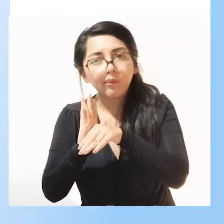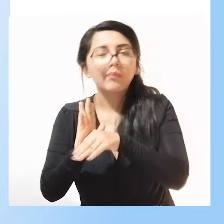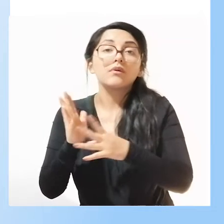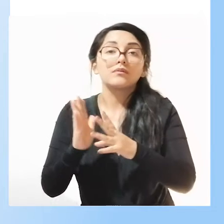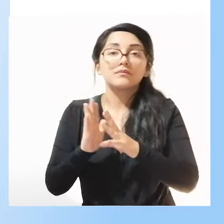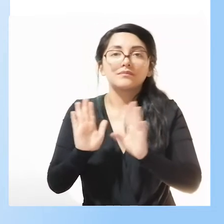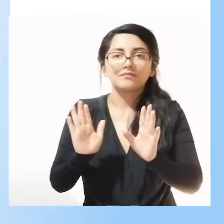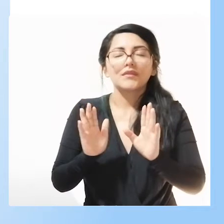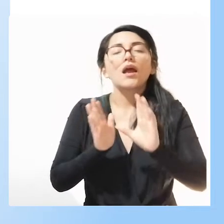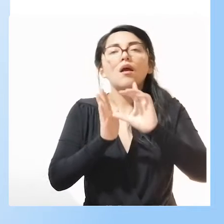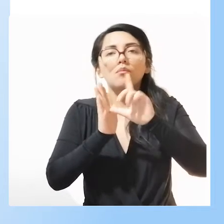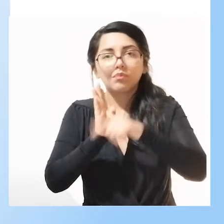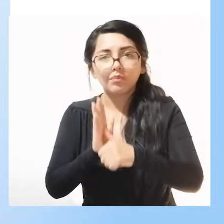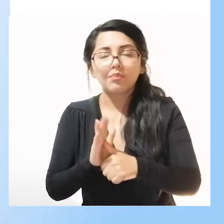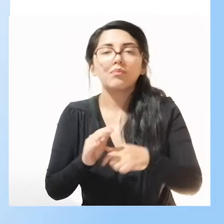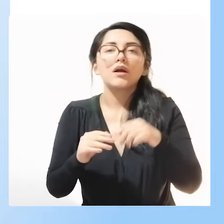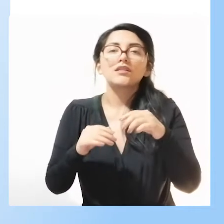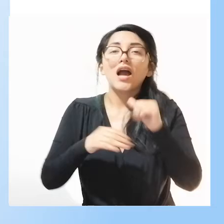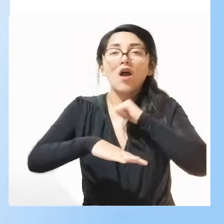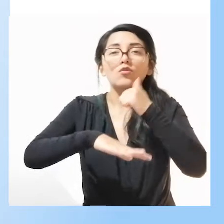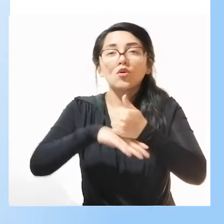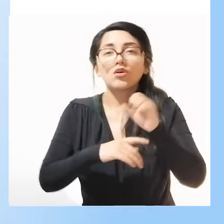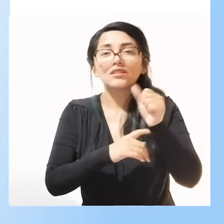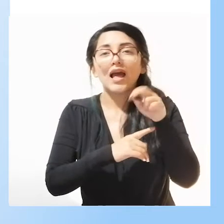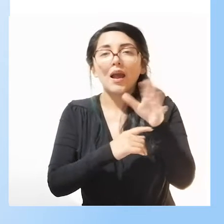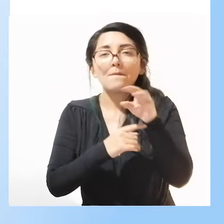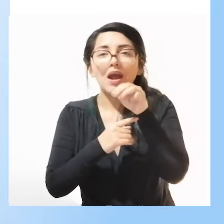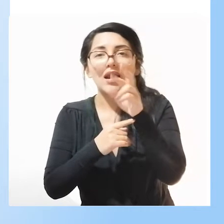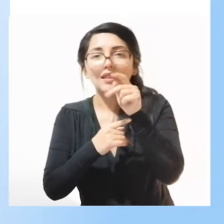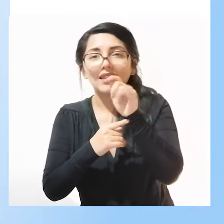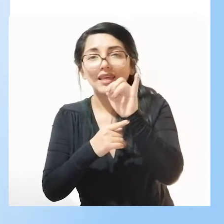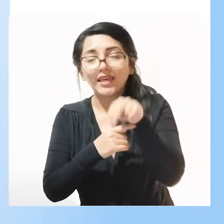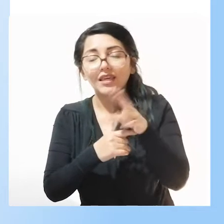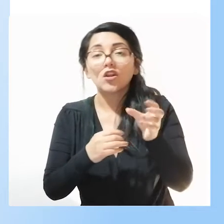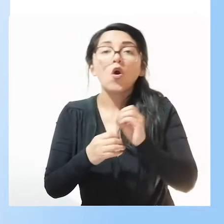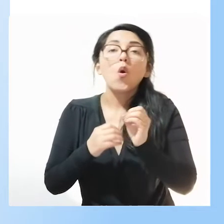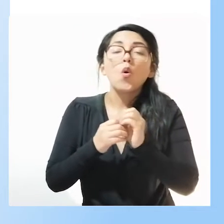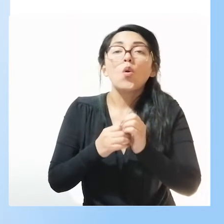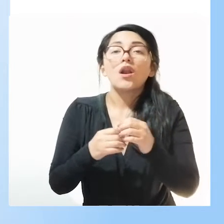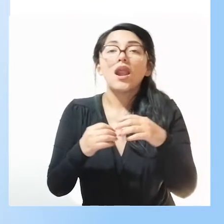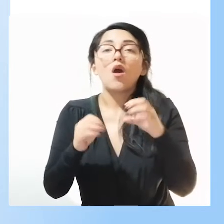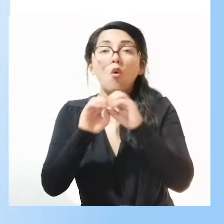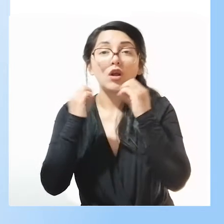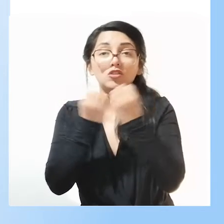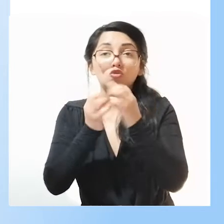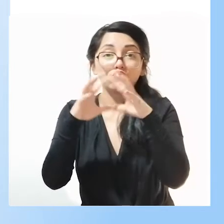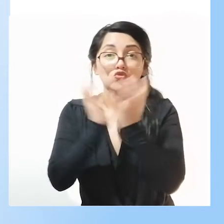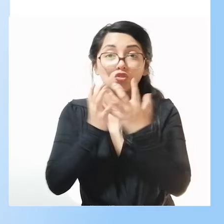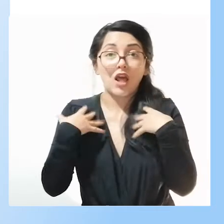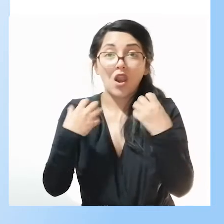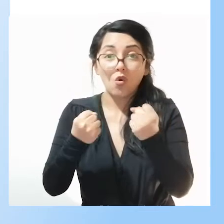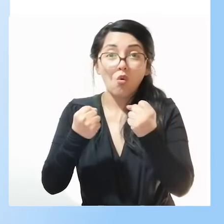autores ya posteriores, como San Martín, Costa y López y la propia Organización Mundial de la Salud, han ido incorporando